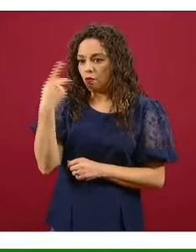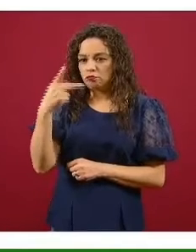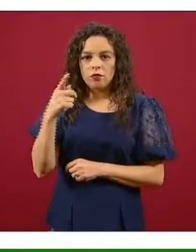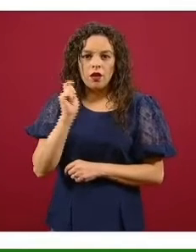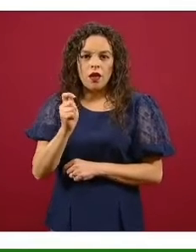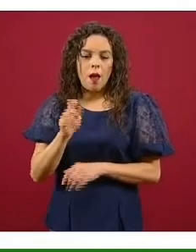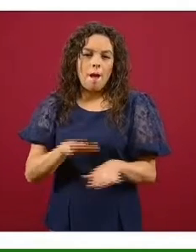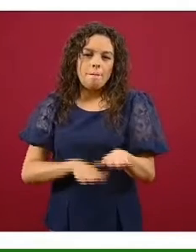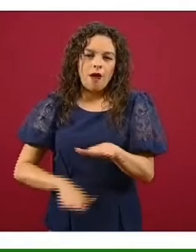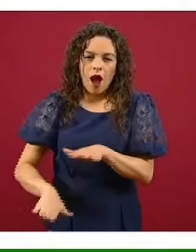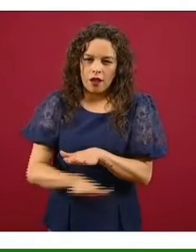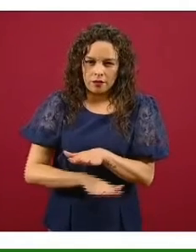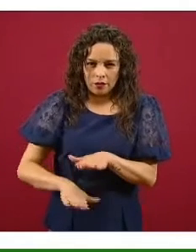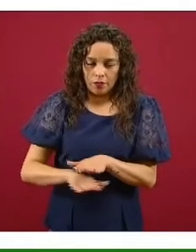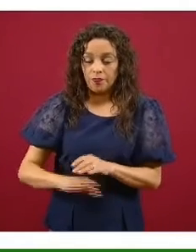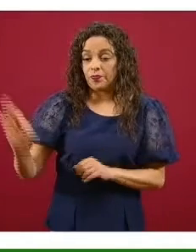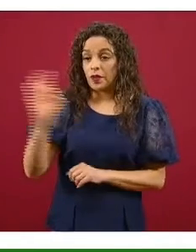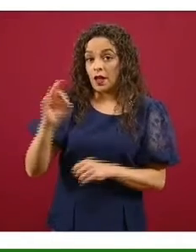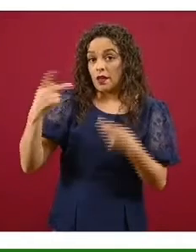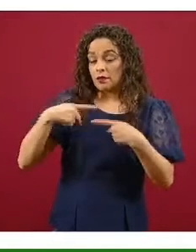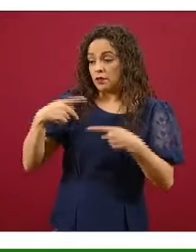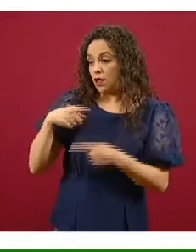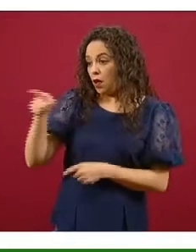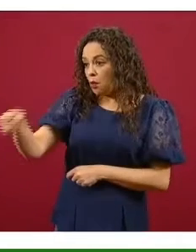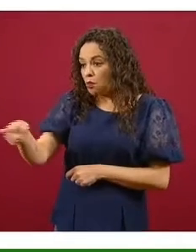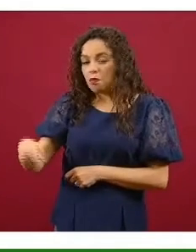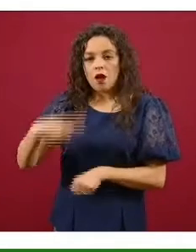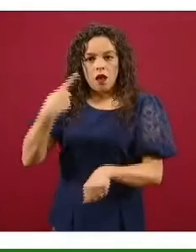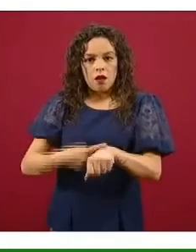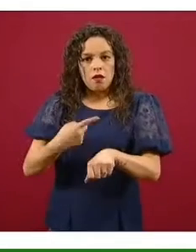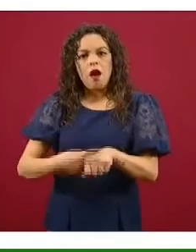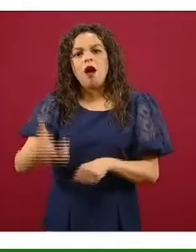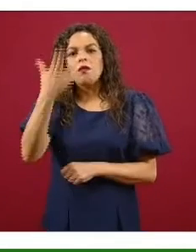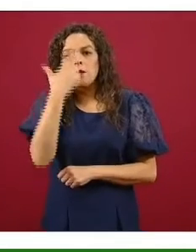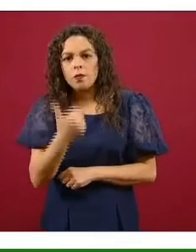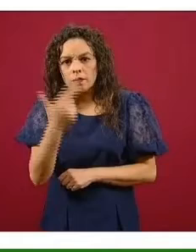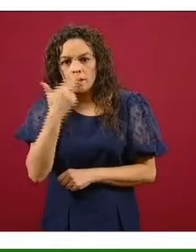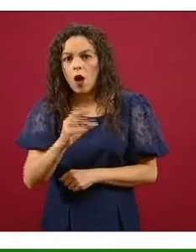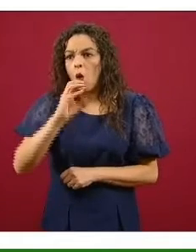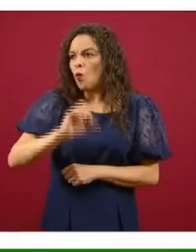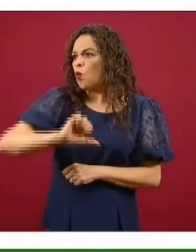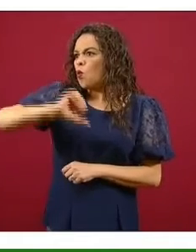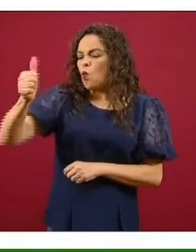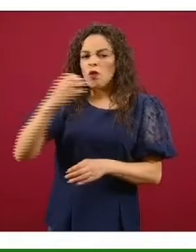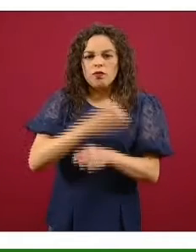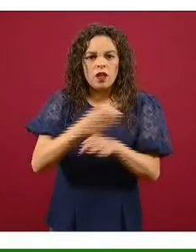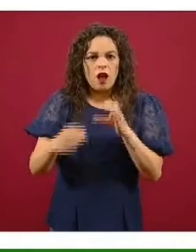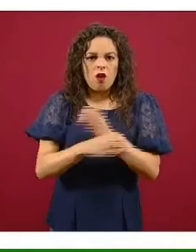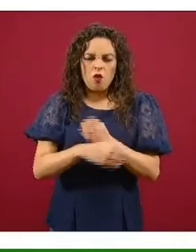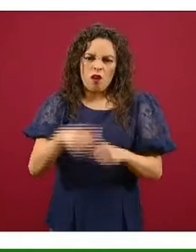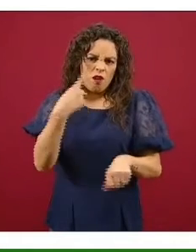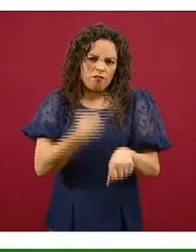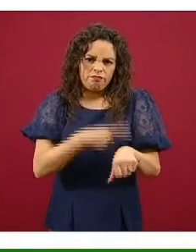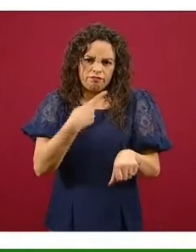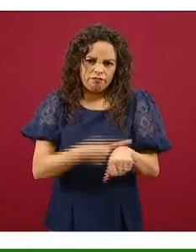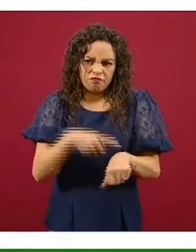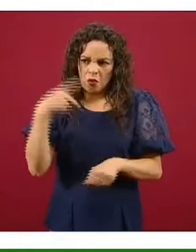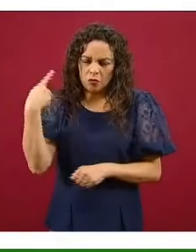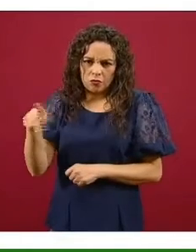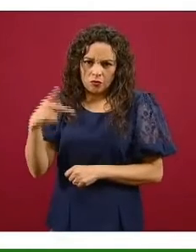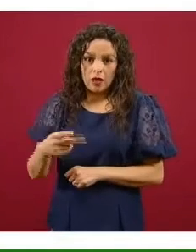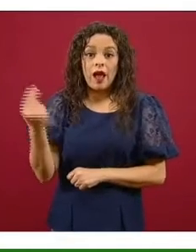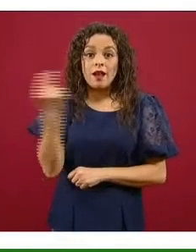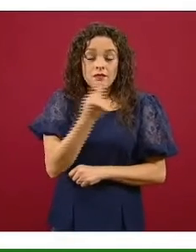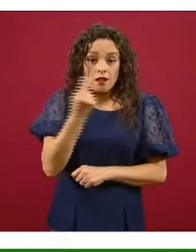una persona que tiene diabetes o que tiene algún otro tipo de enfermedad crónica que requiere